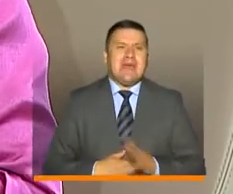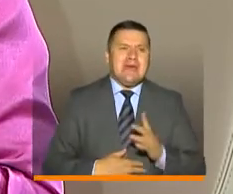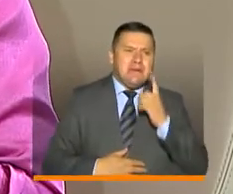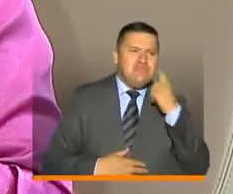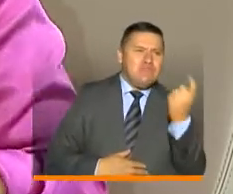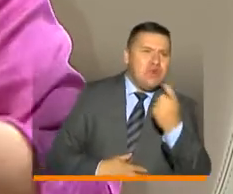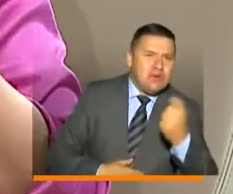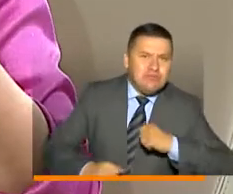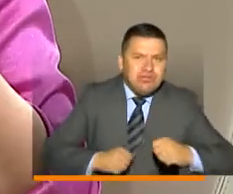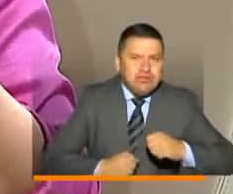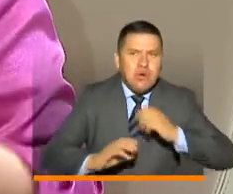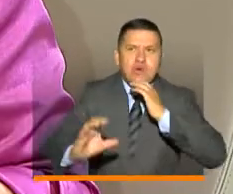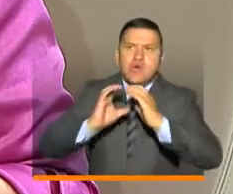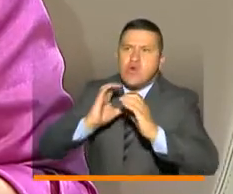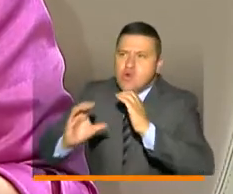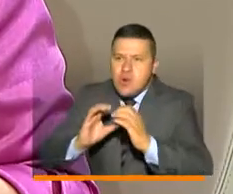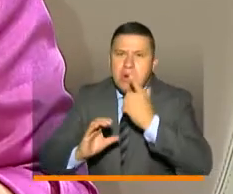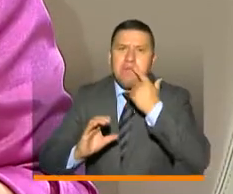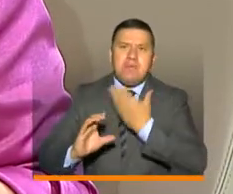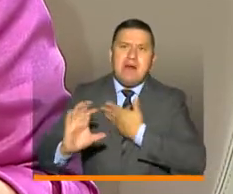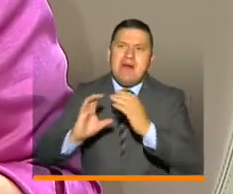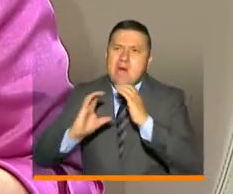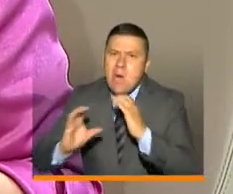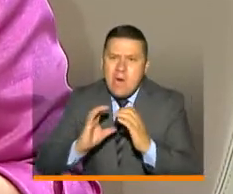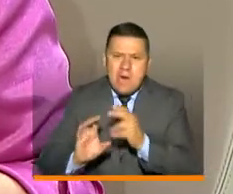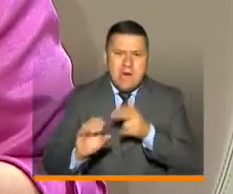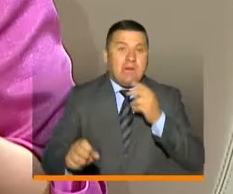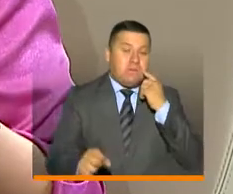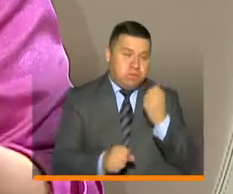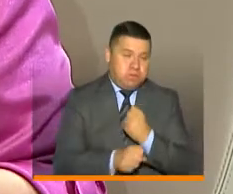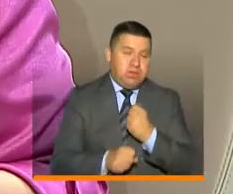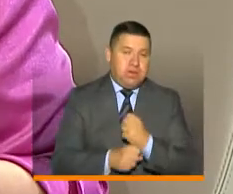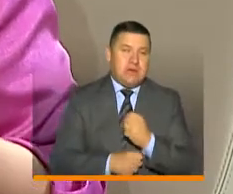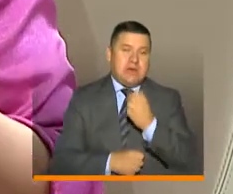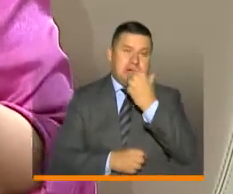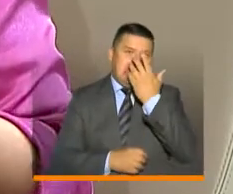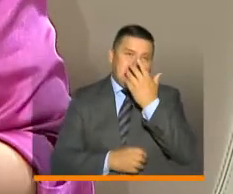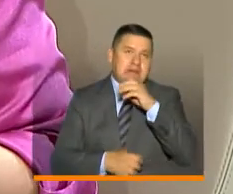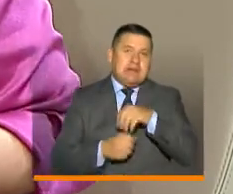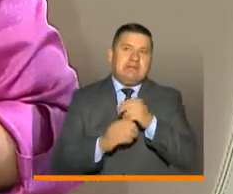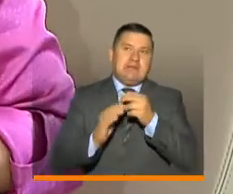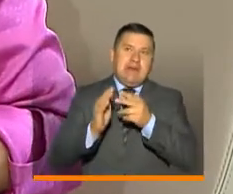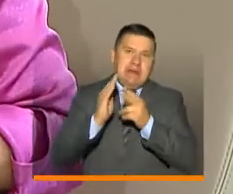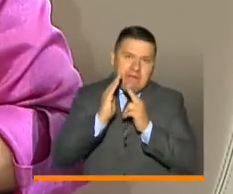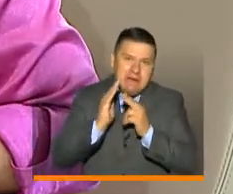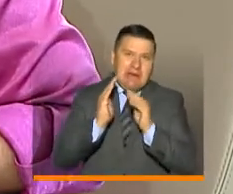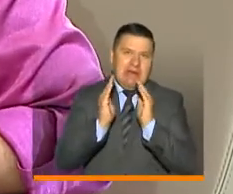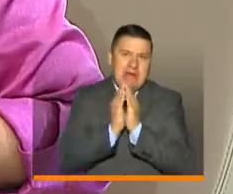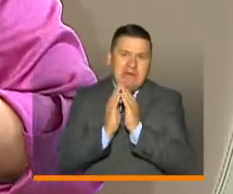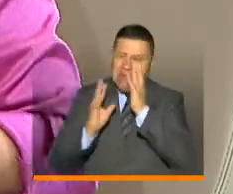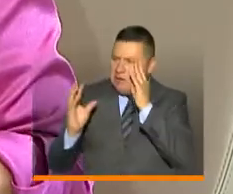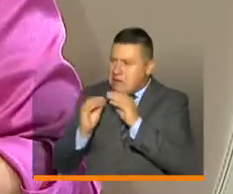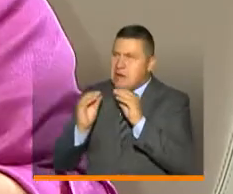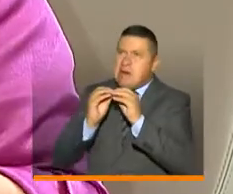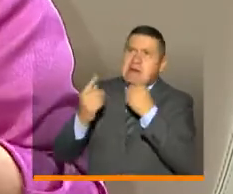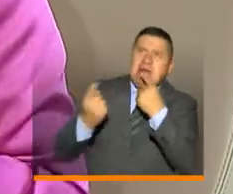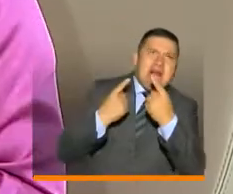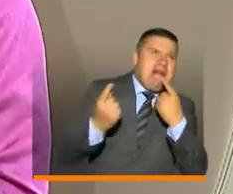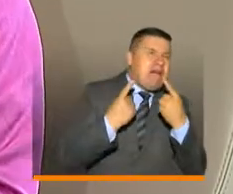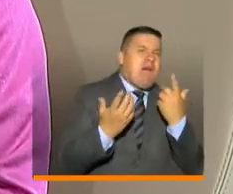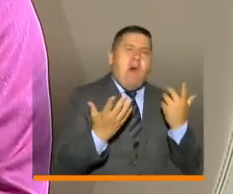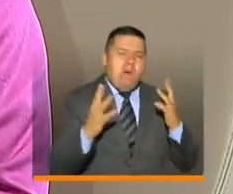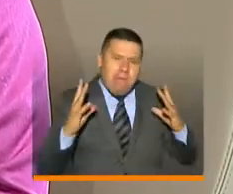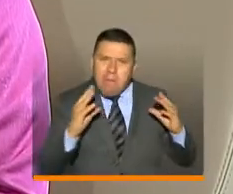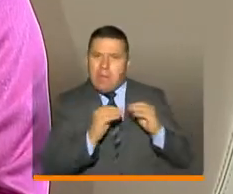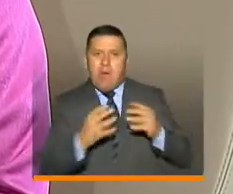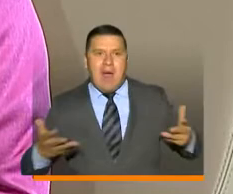búsqueda activa, comunicación directa con los padres de familia, un trabajo con el ICBF, con el DPS, tenemos que tener información clara para